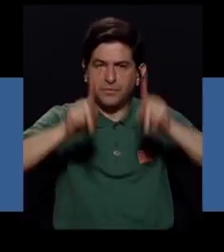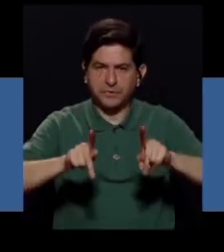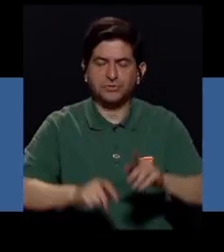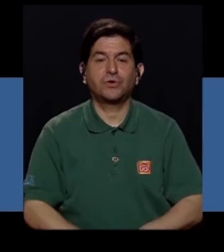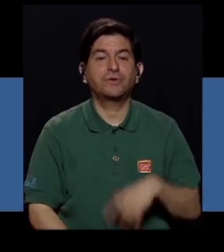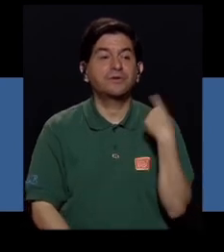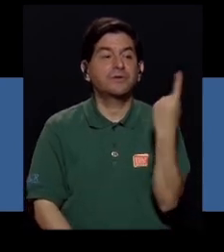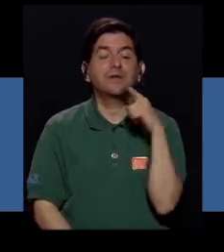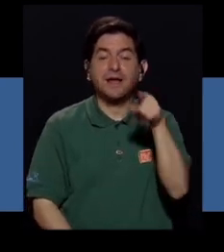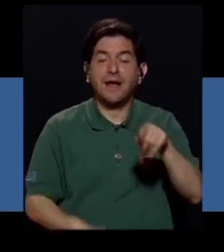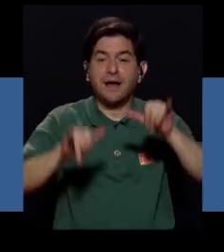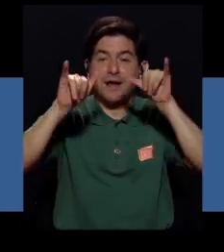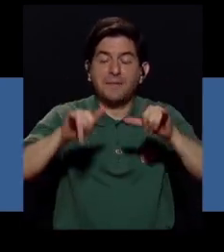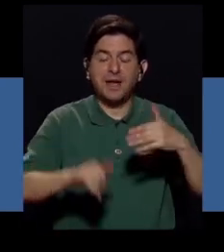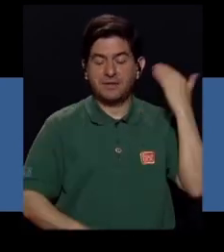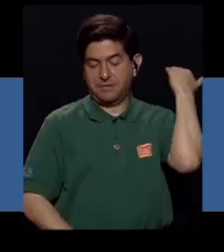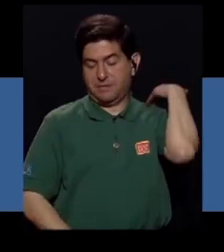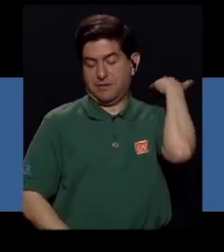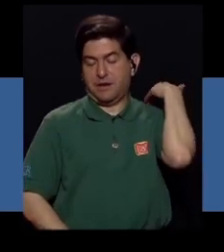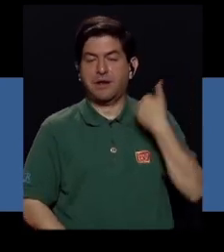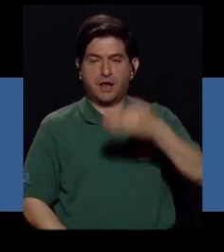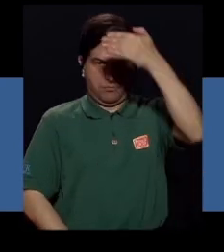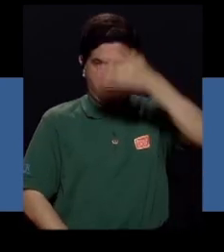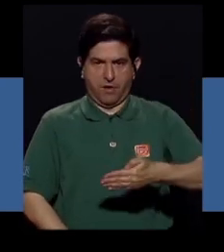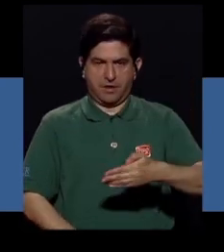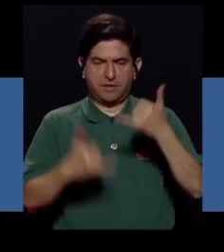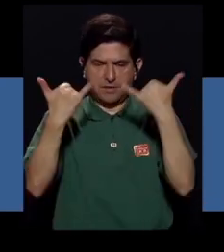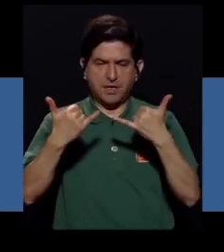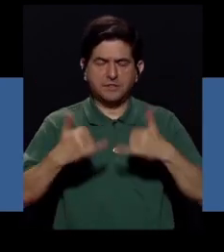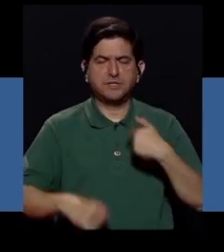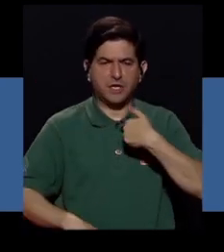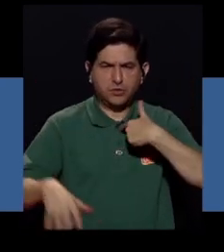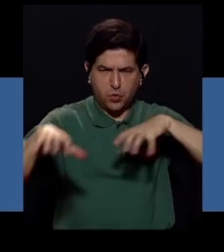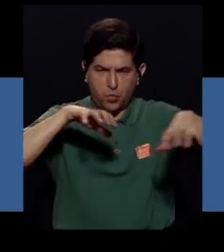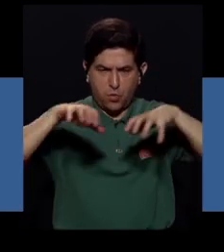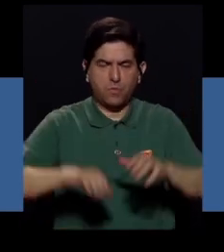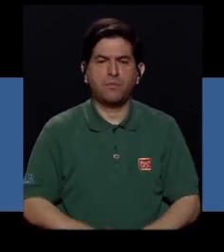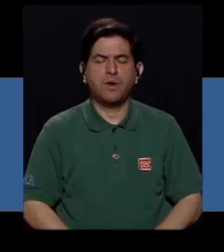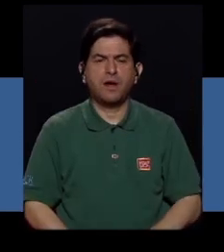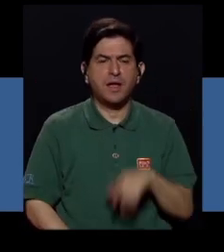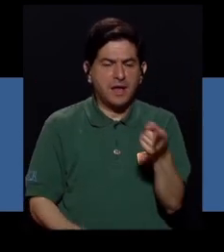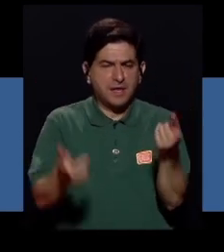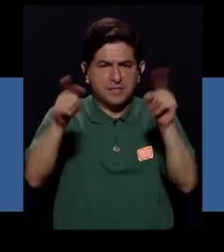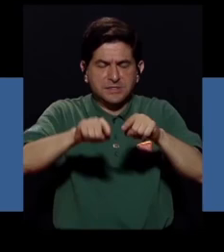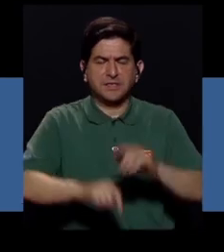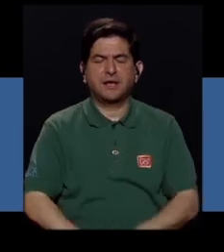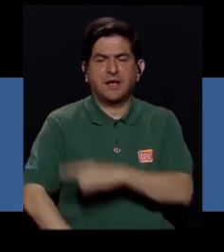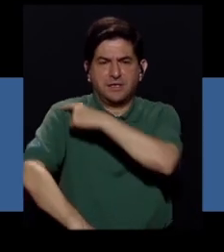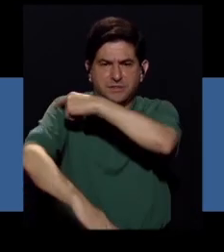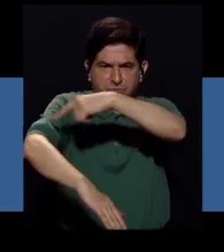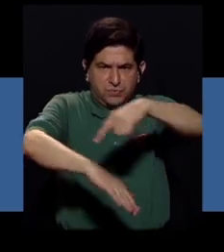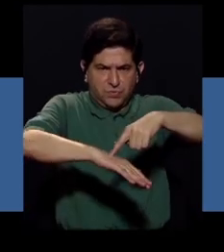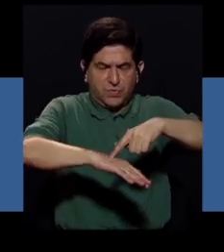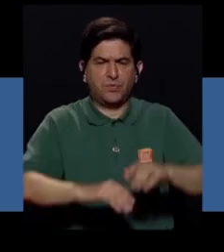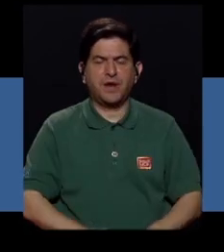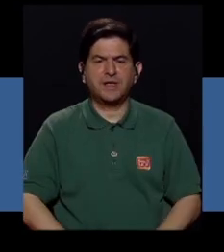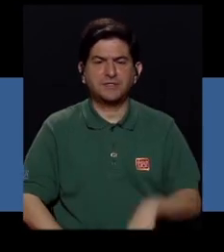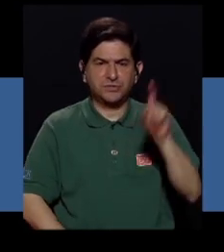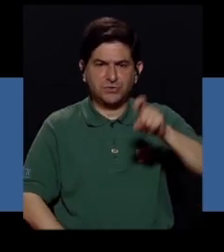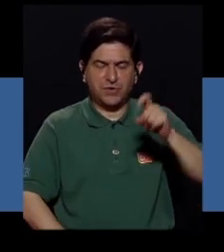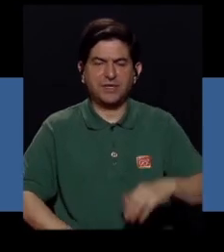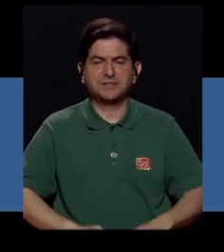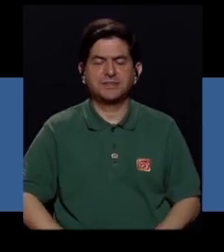persona, siempre cuidando mantener nuestra espalda recta. Ya una vez que la he movilizado, vamos a levantar el brazo del lado que vamos